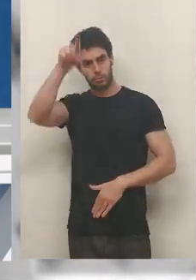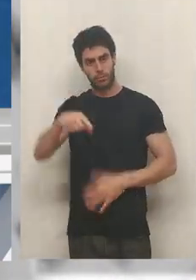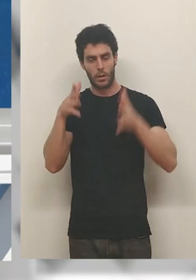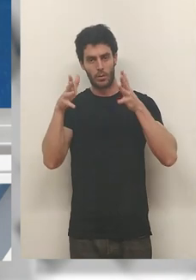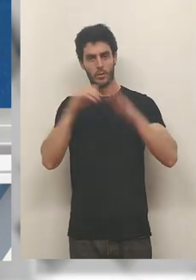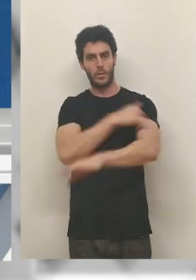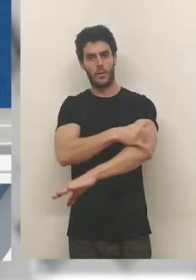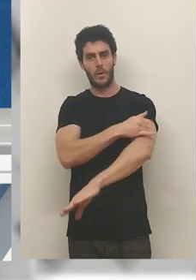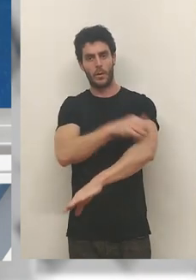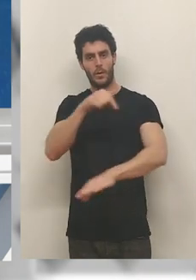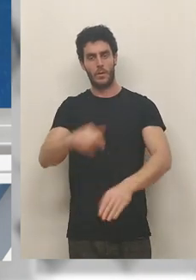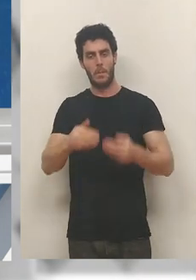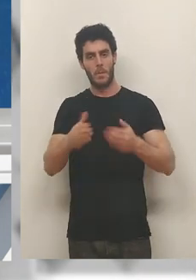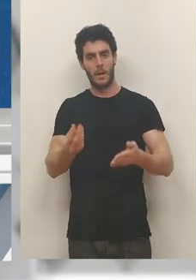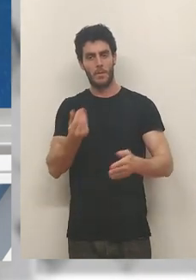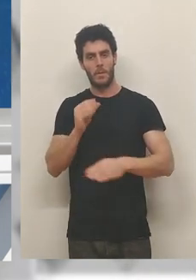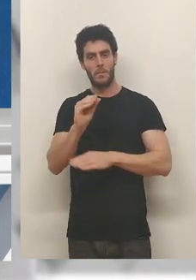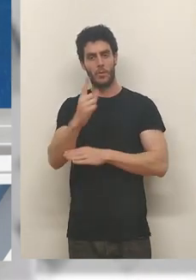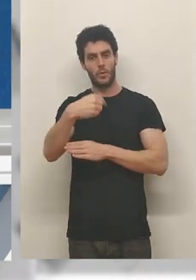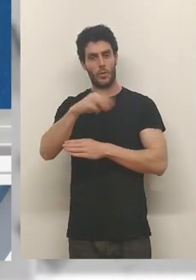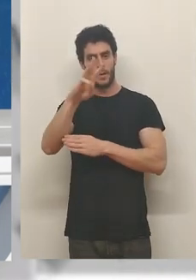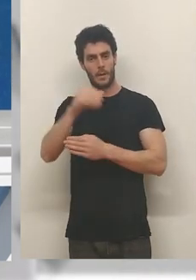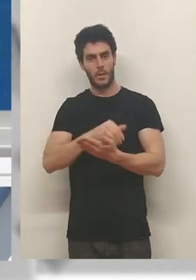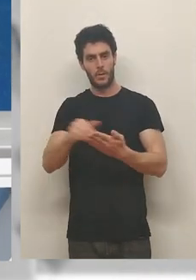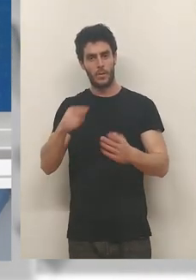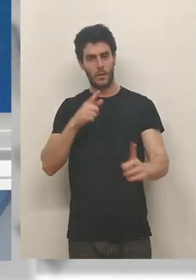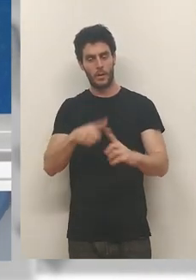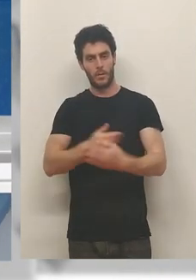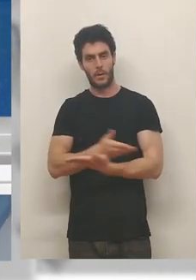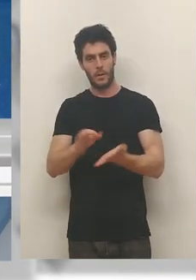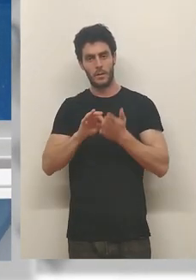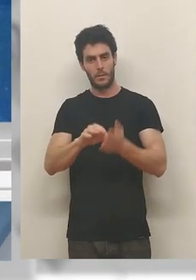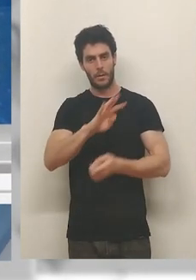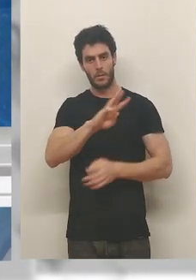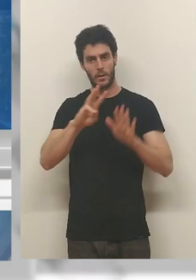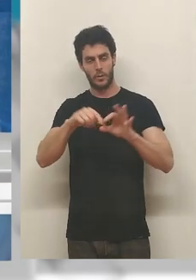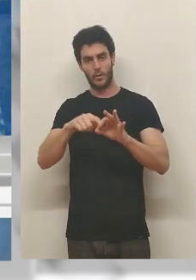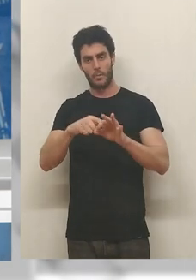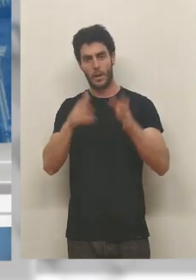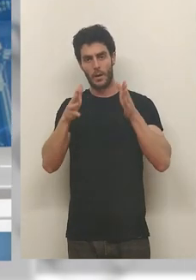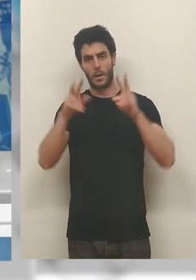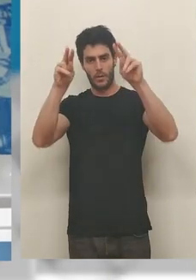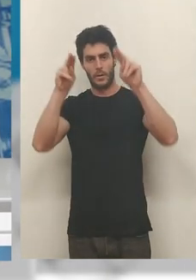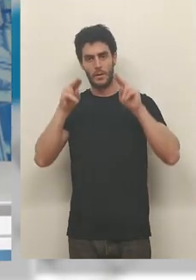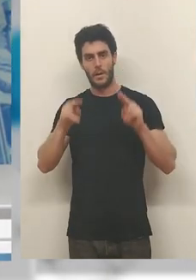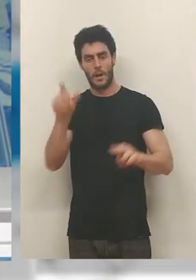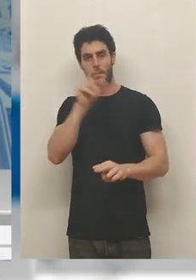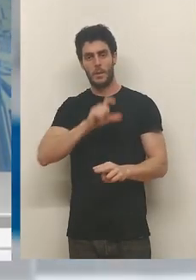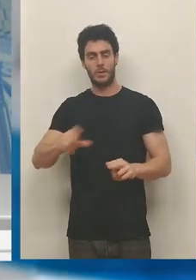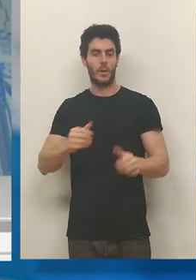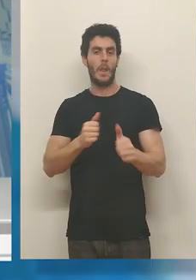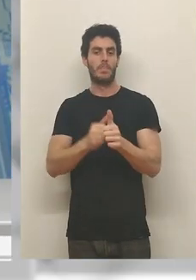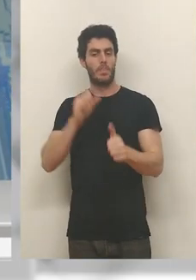Y como cada miércoles, Consejo de Gobierno hoy se ha dado luz verde a una inversión de 1,3 millones para garantizar el servicio de 48 plazas de atención